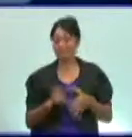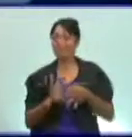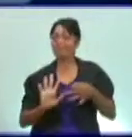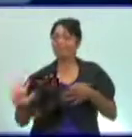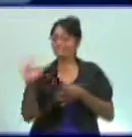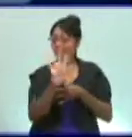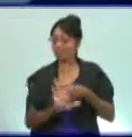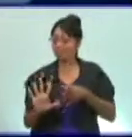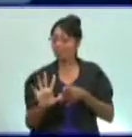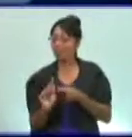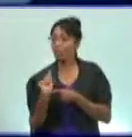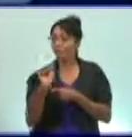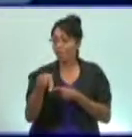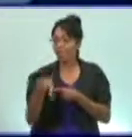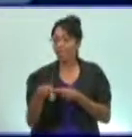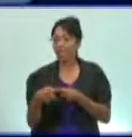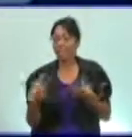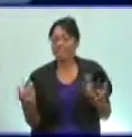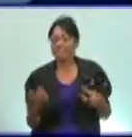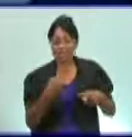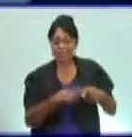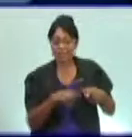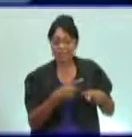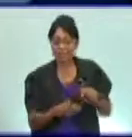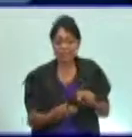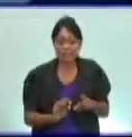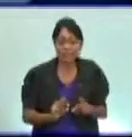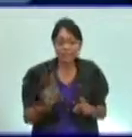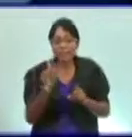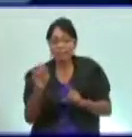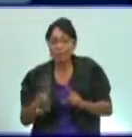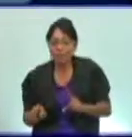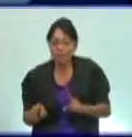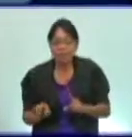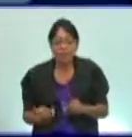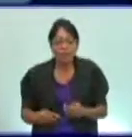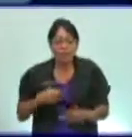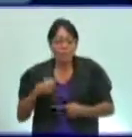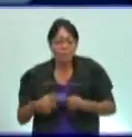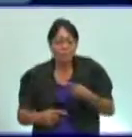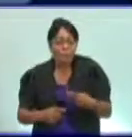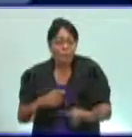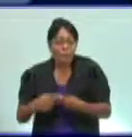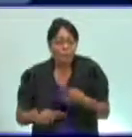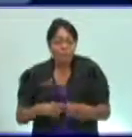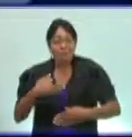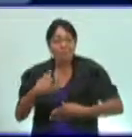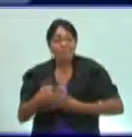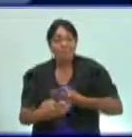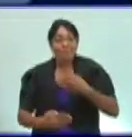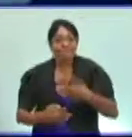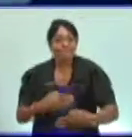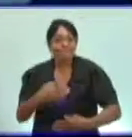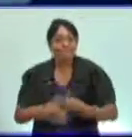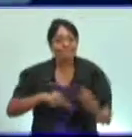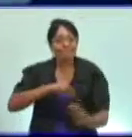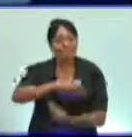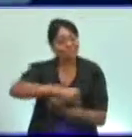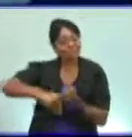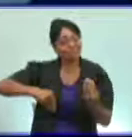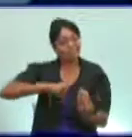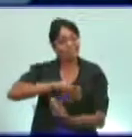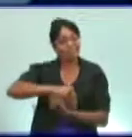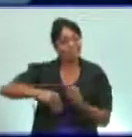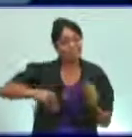materia y la energía están en constante proceso de intercambio. Por lo tanto, esto va a tener en cuenta